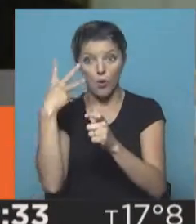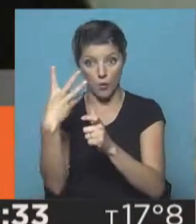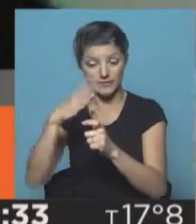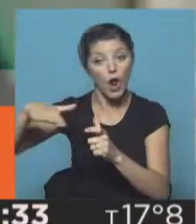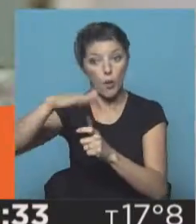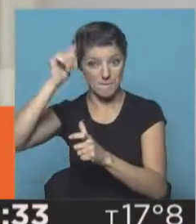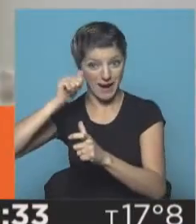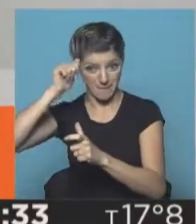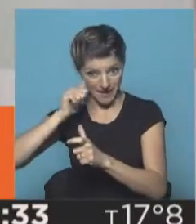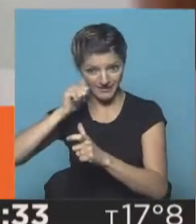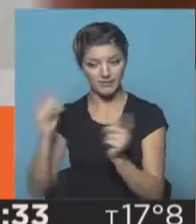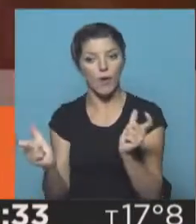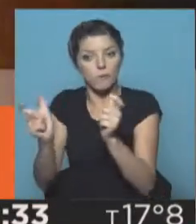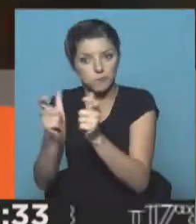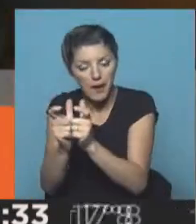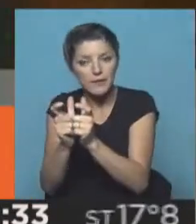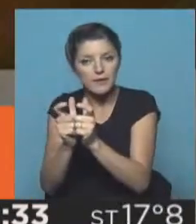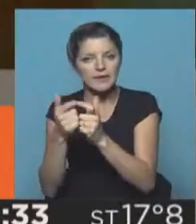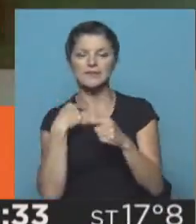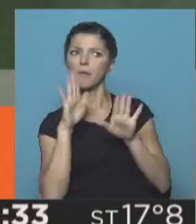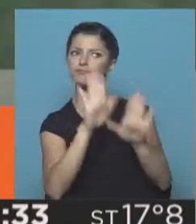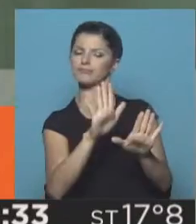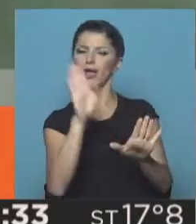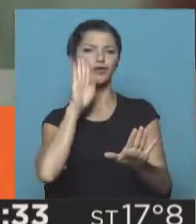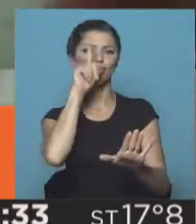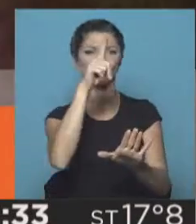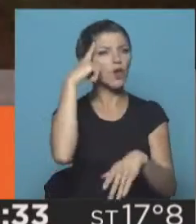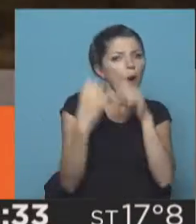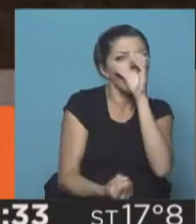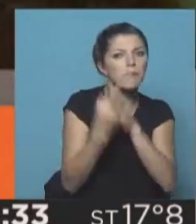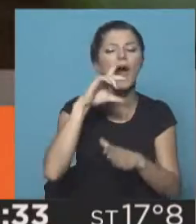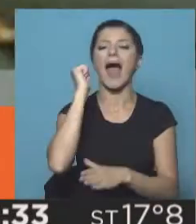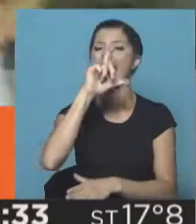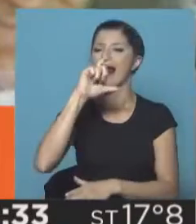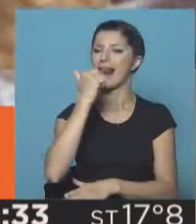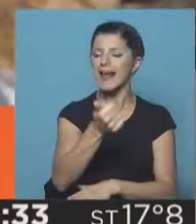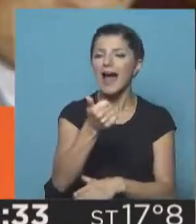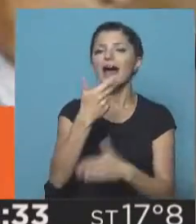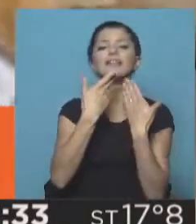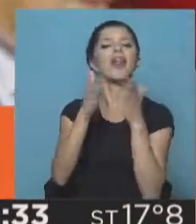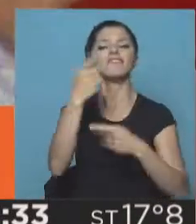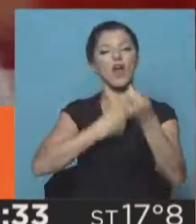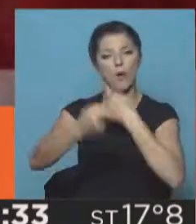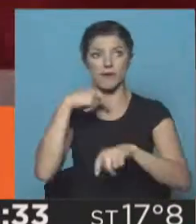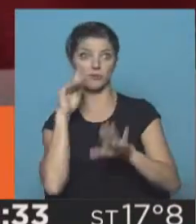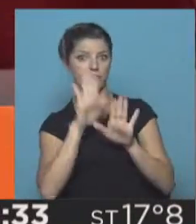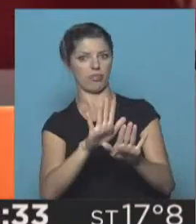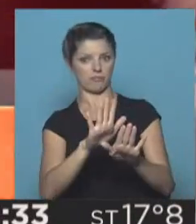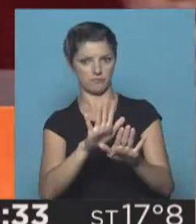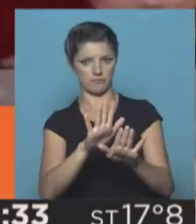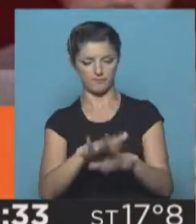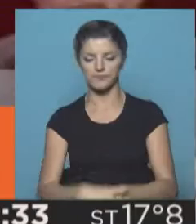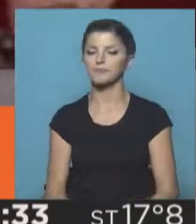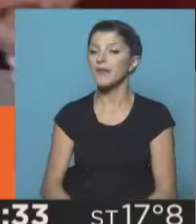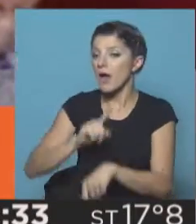Plata, ponían un freno al intento de los Estados Unidos de crear el ALCA, un área de libre comercio en toda la región. Fueron